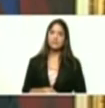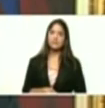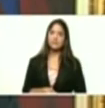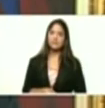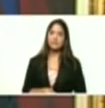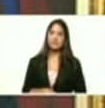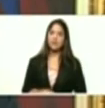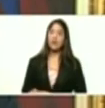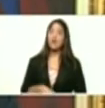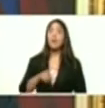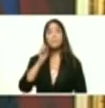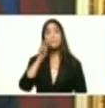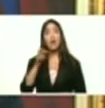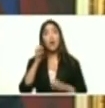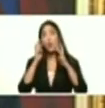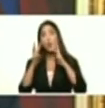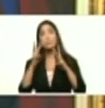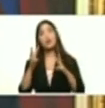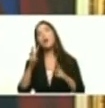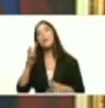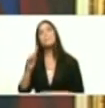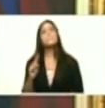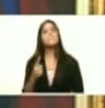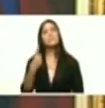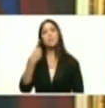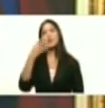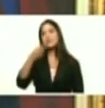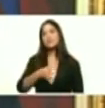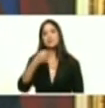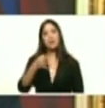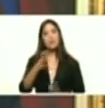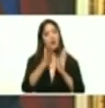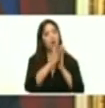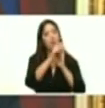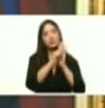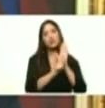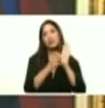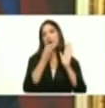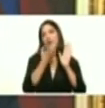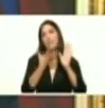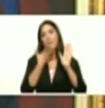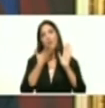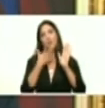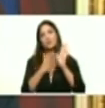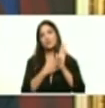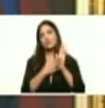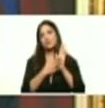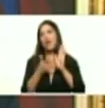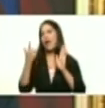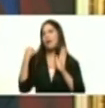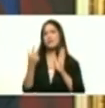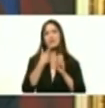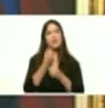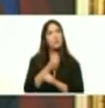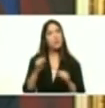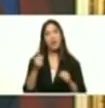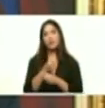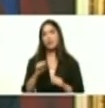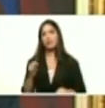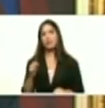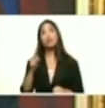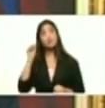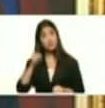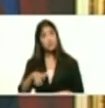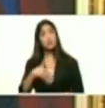y hay que ver los milagros, que la revolución ha hecho, el primero de todo, siempre lo decimos, esta constitución hermosa, porque decían, no se puede, no se puede, no se puede, si se puede,